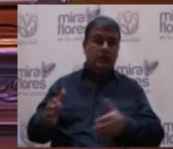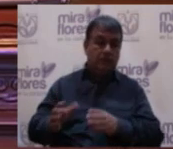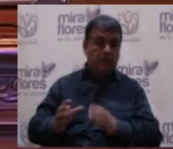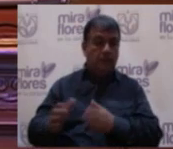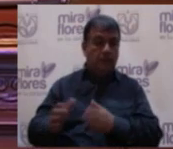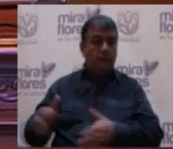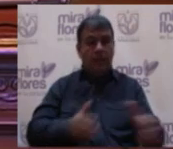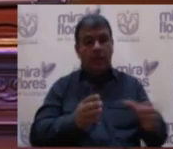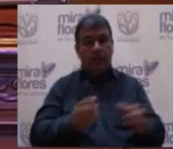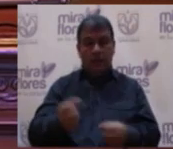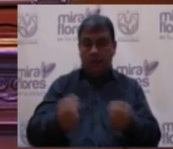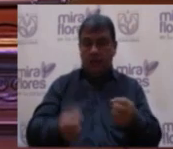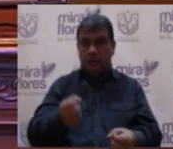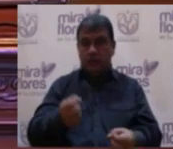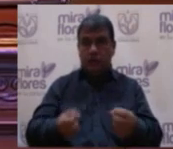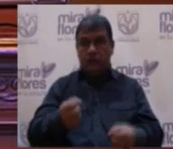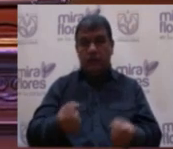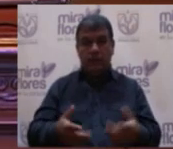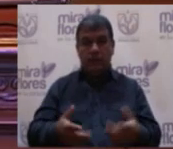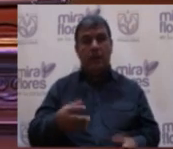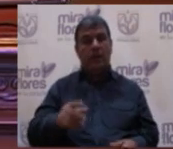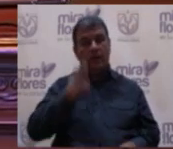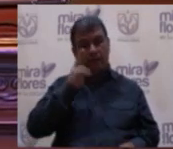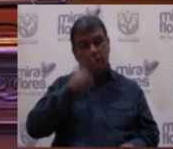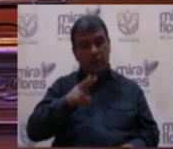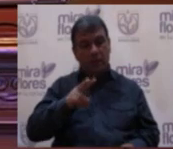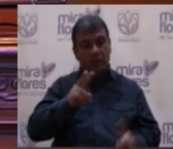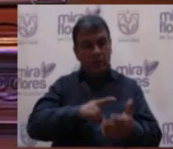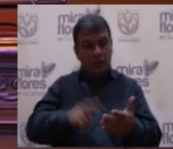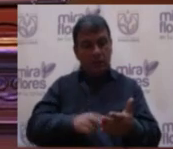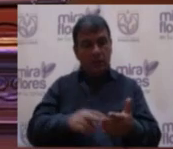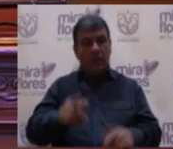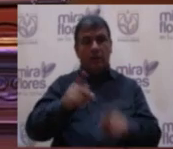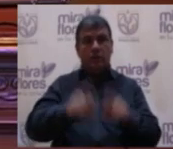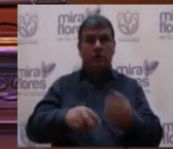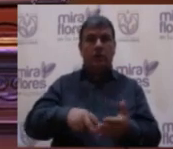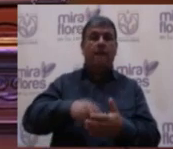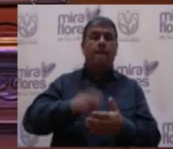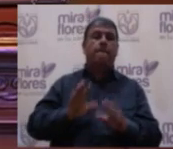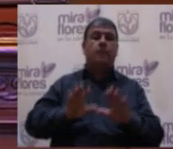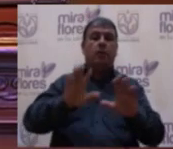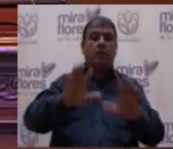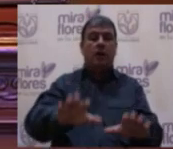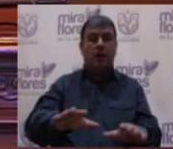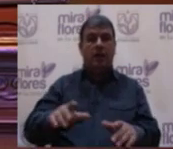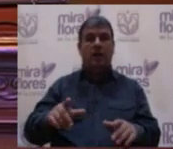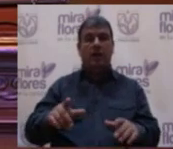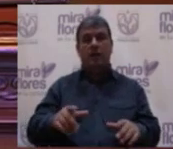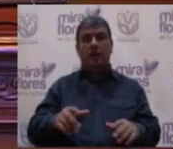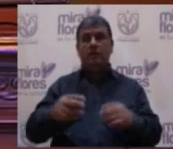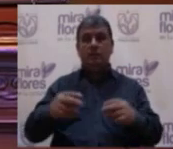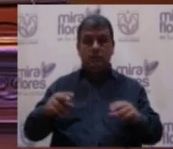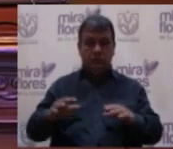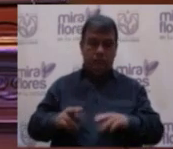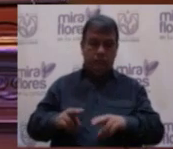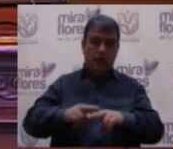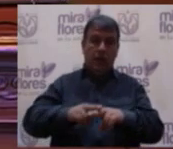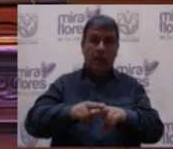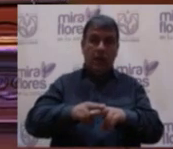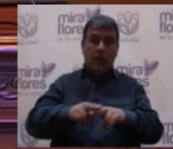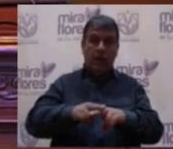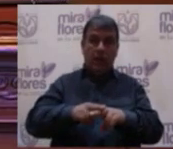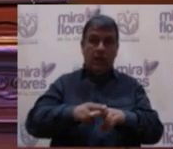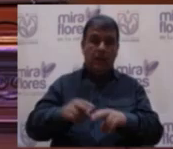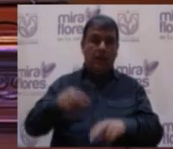transporte. Ayer leía que una persona había sido empujada a las líneas del metro en Nueva York. No por eso se